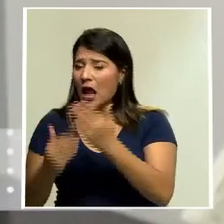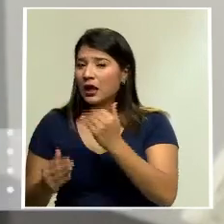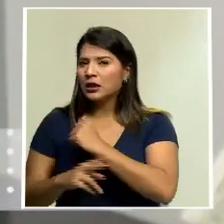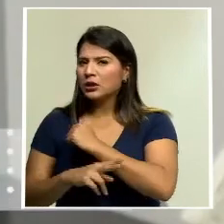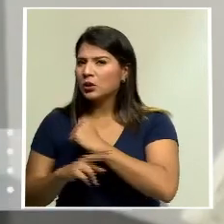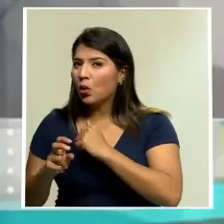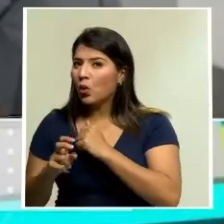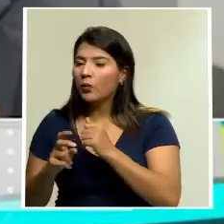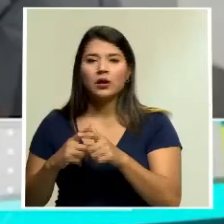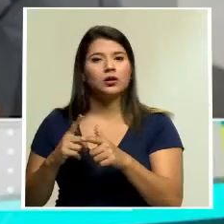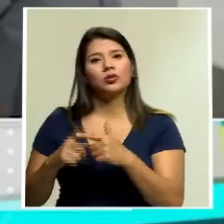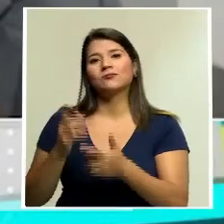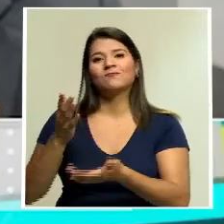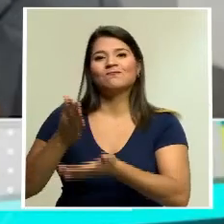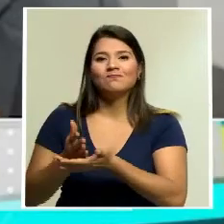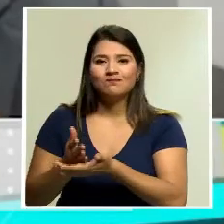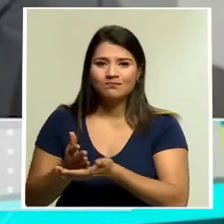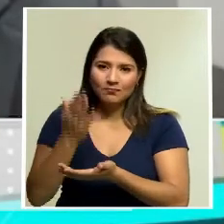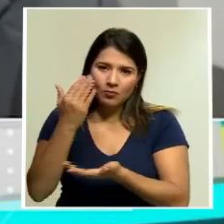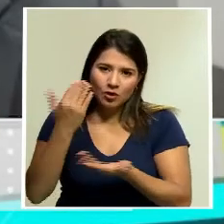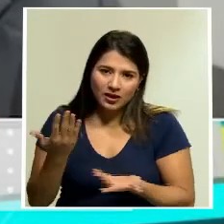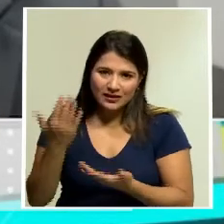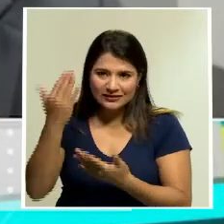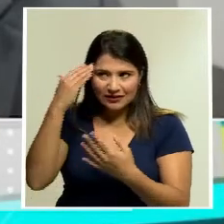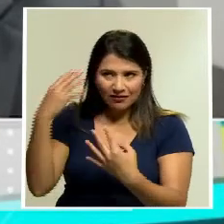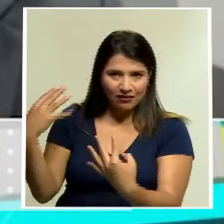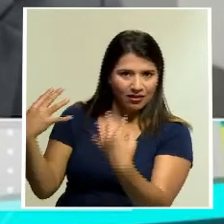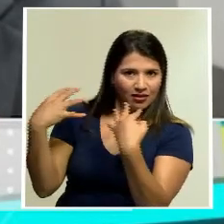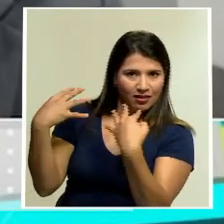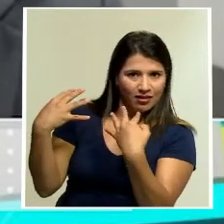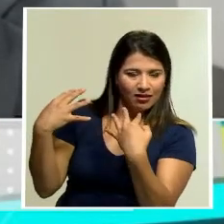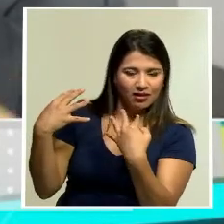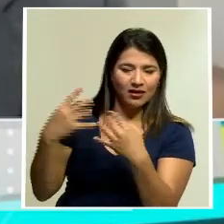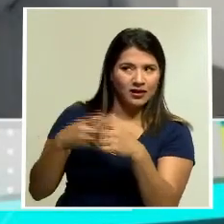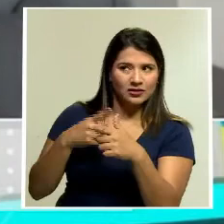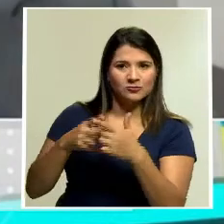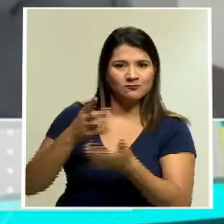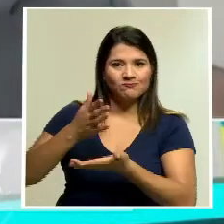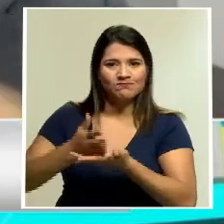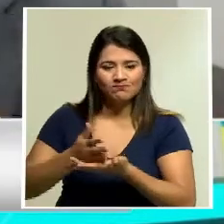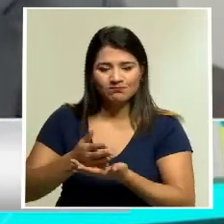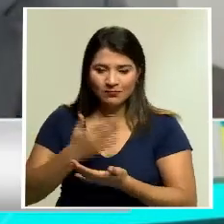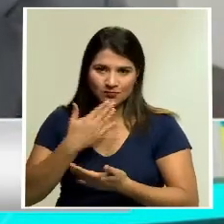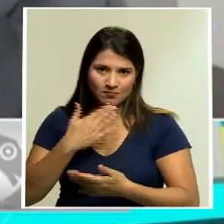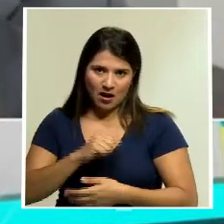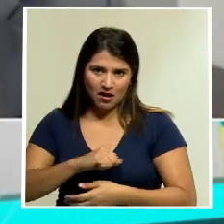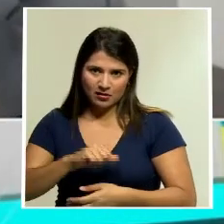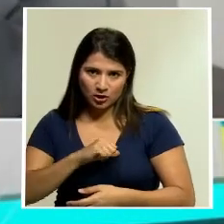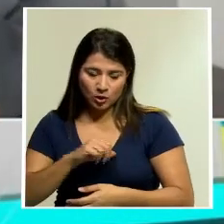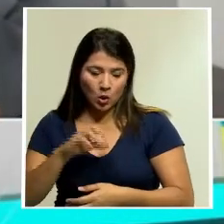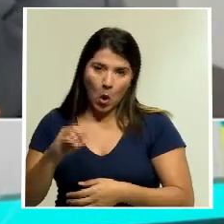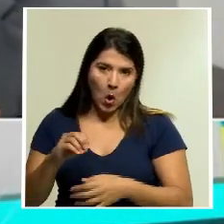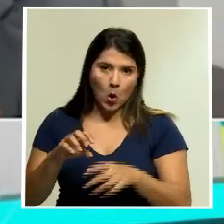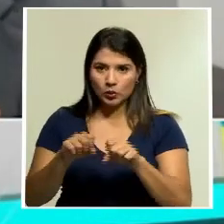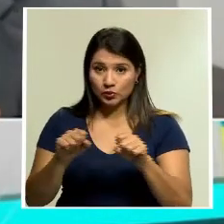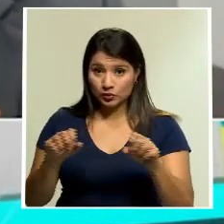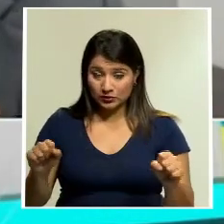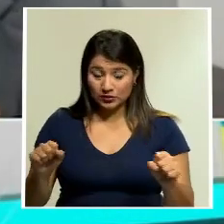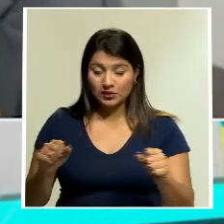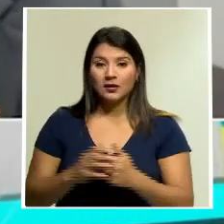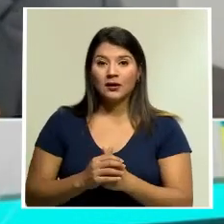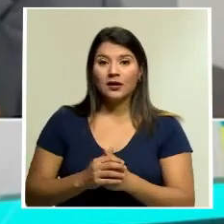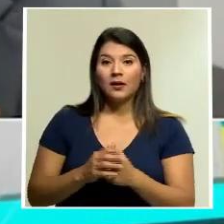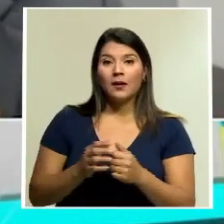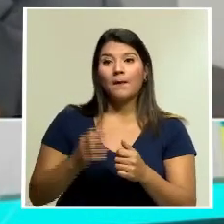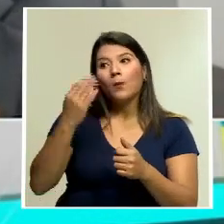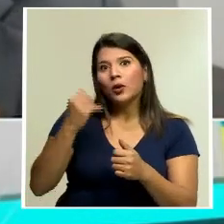de hacerlo en función de que es evidente para todos los costarricenses, bueno, para todos los ciudadanos en ese caso, el